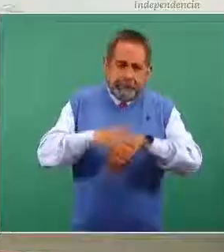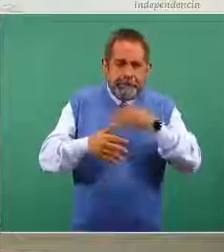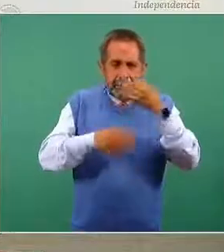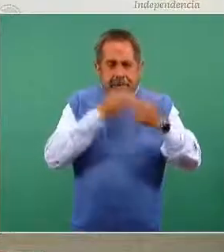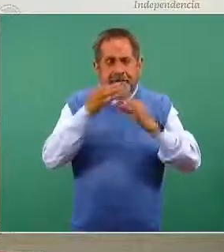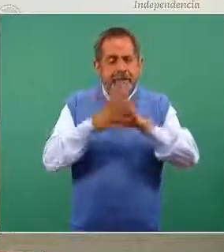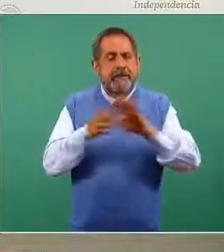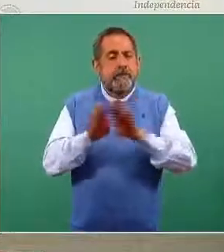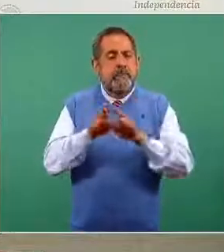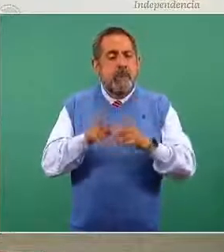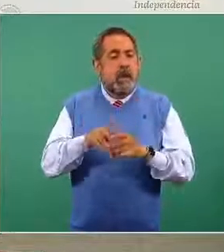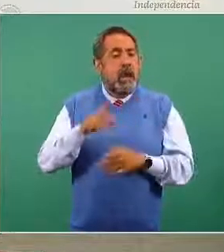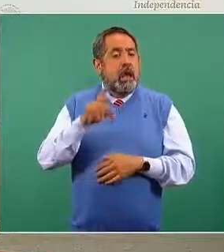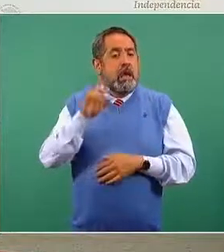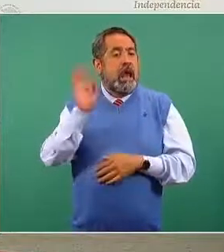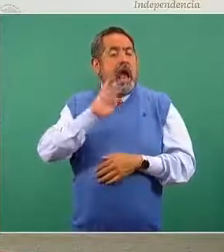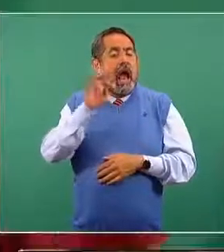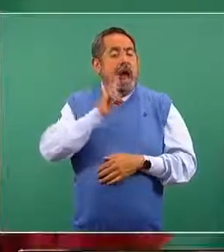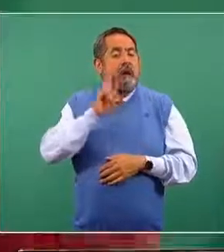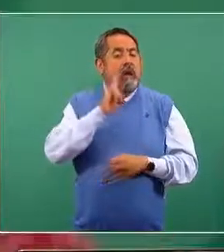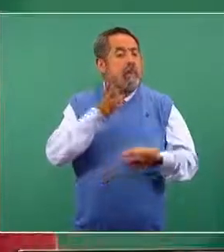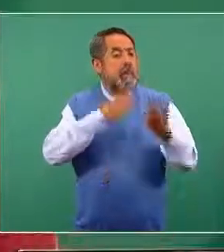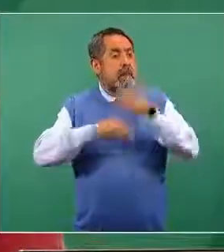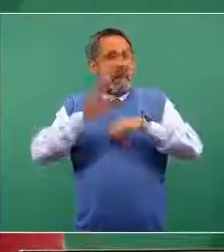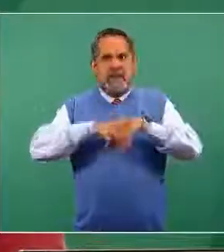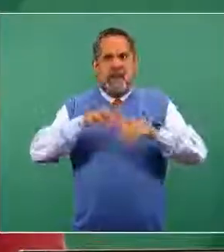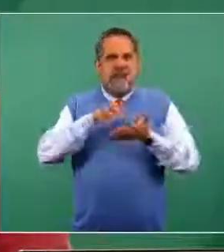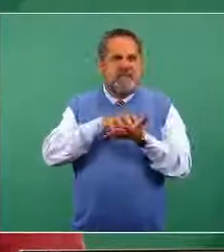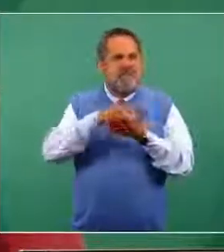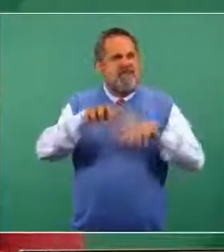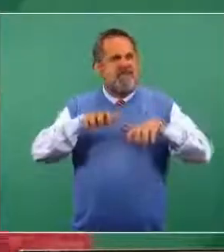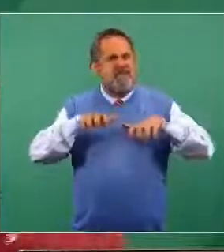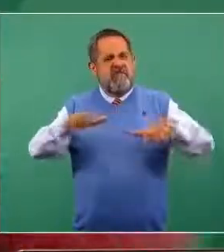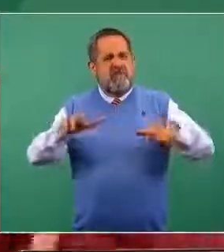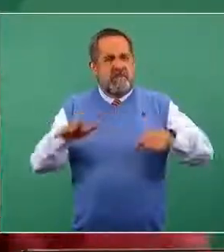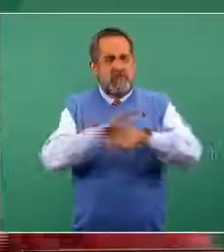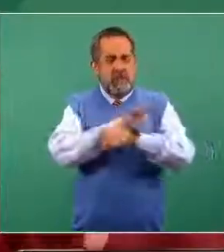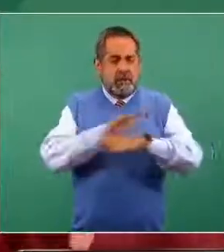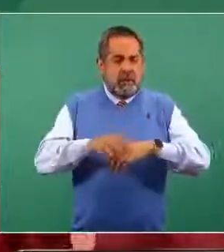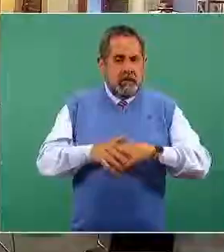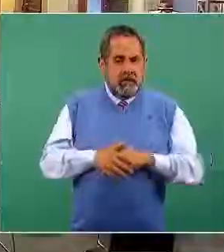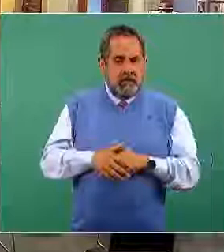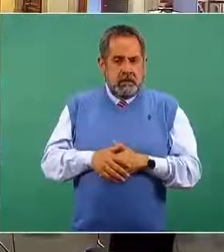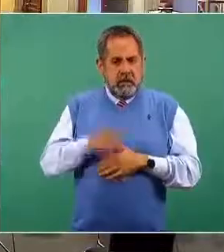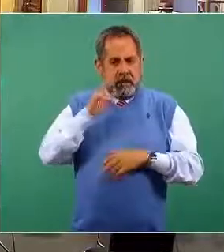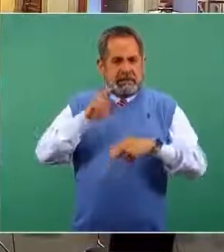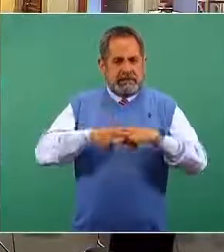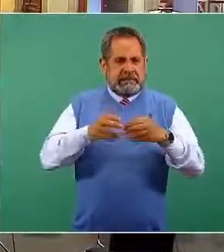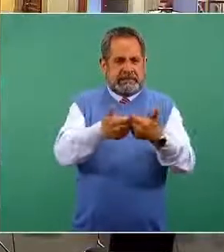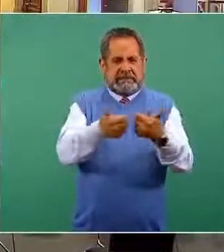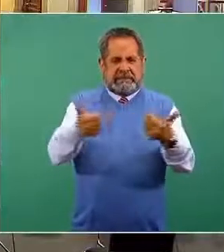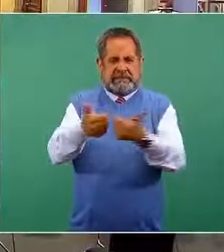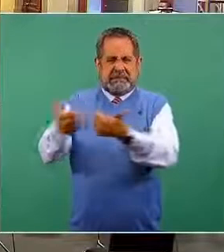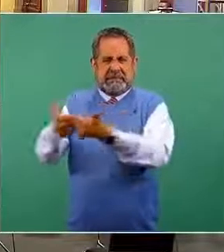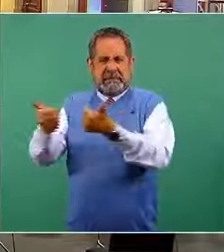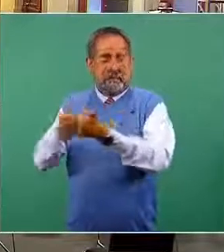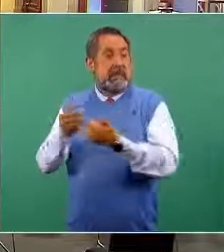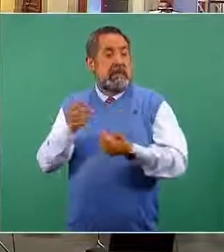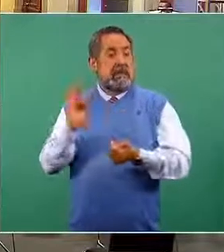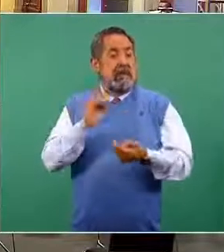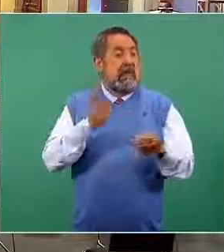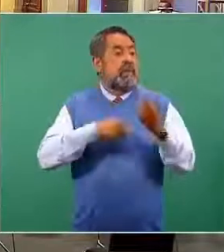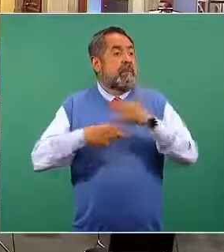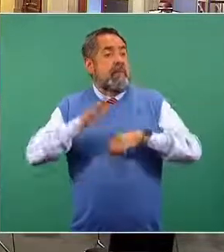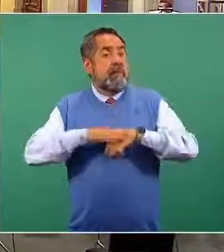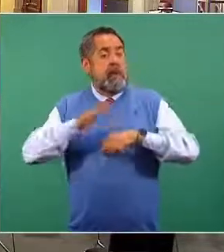insisto, a que vengan, a ver si quieren mandar mañana, a lo mejor mañana no está lleno aquí, vamos a tener que trabajar en un poquito de separar las sillas, por si viene